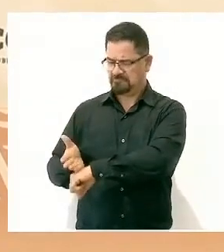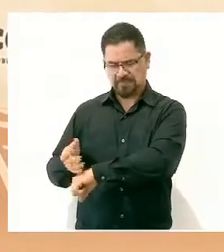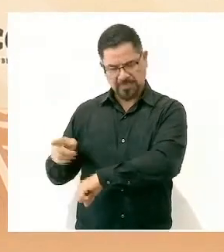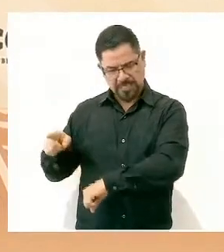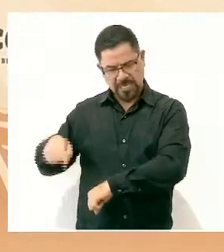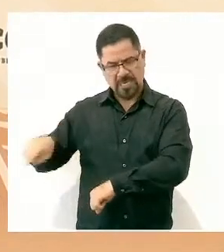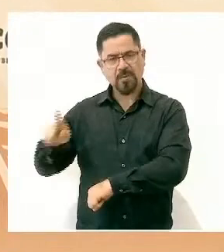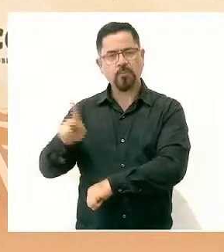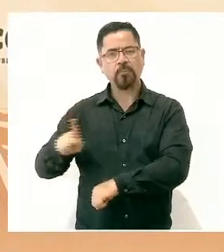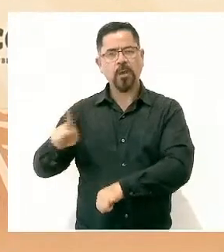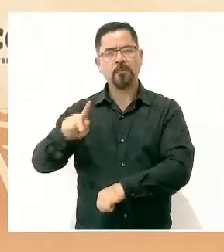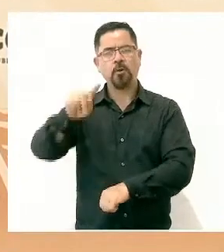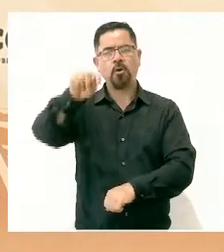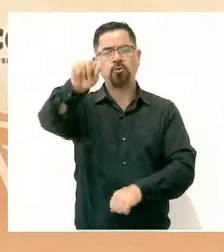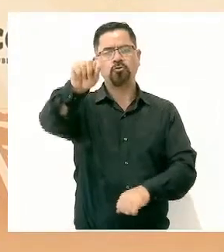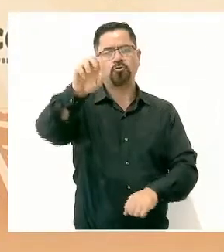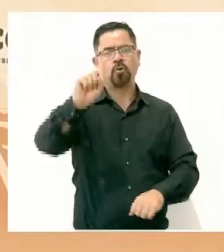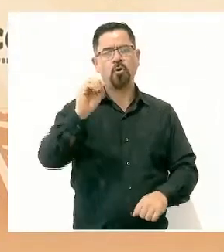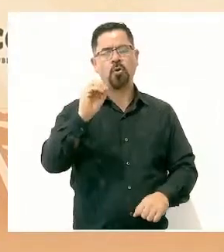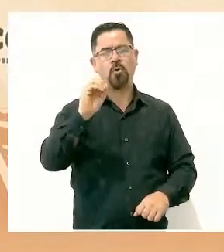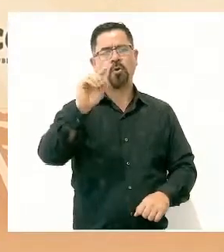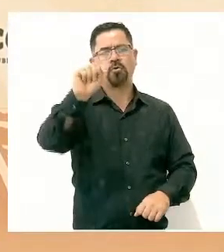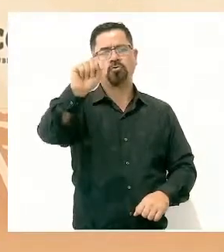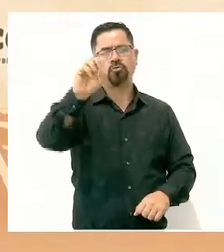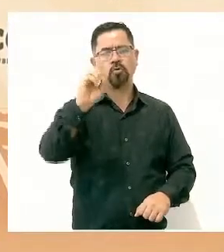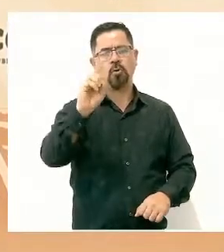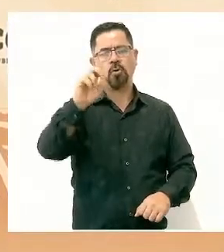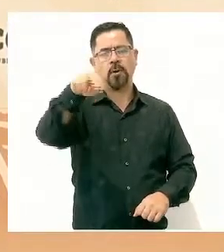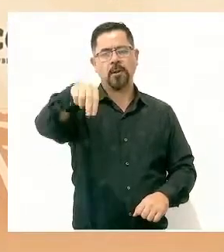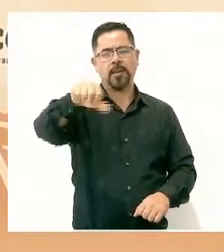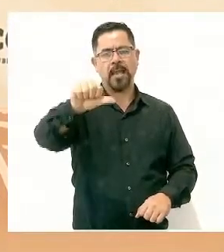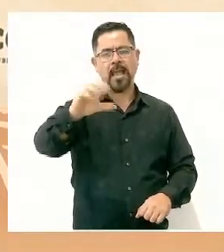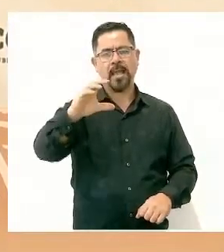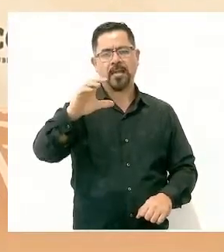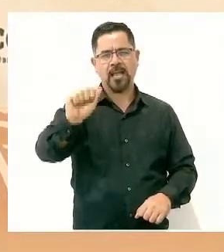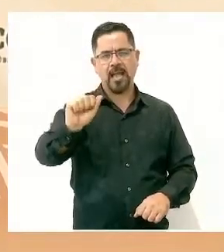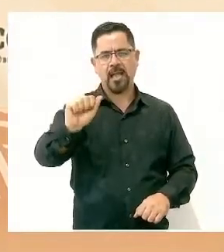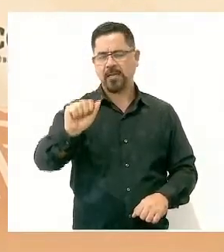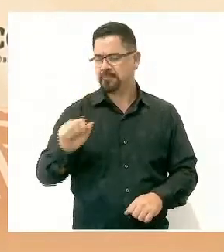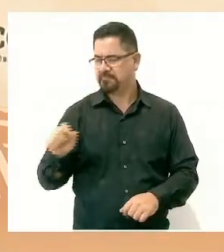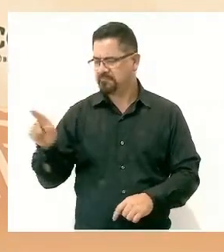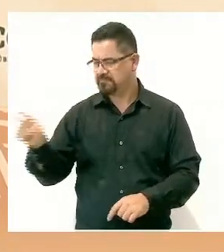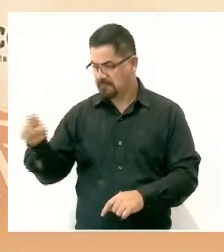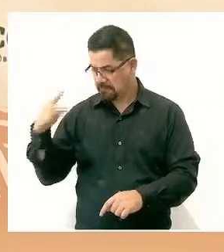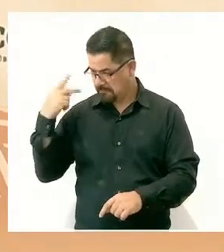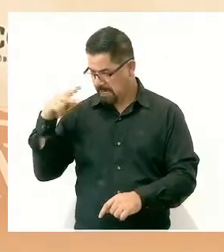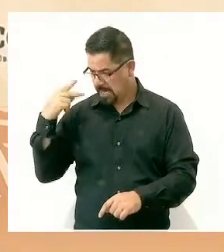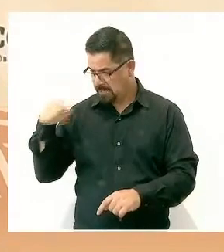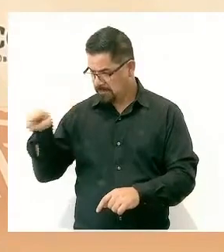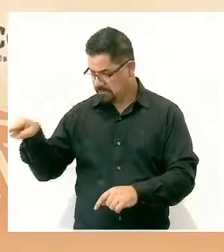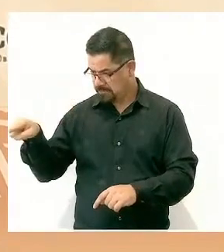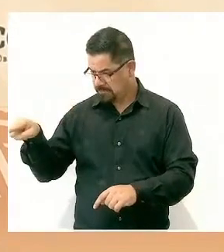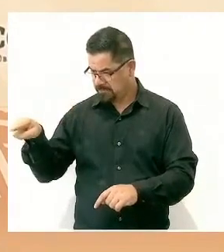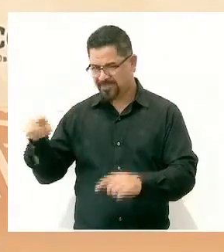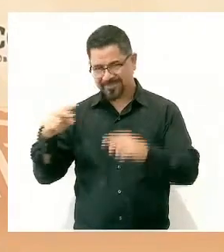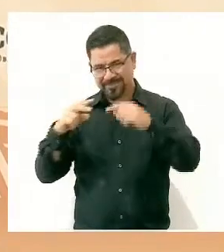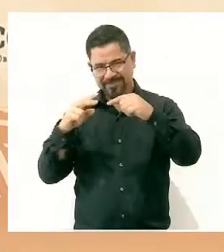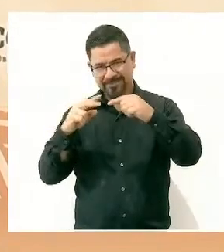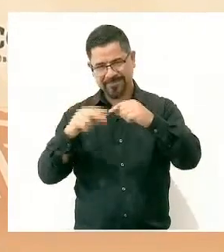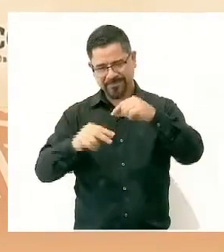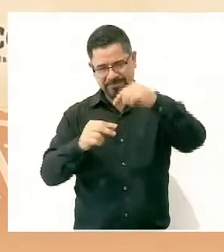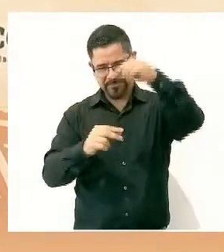totonacas de sus comunidades cercanas a Papantla, Veracruz, con